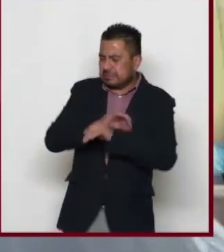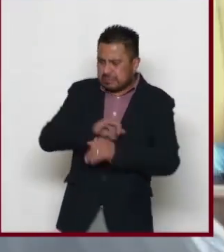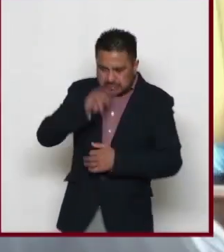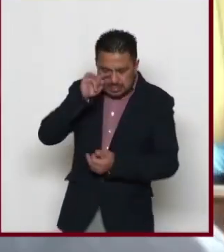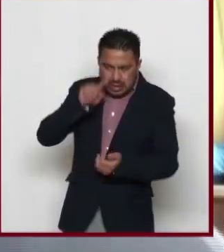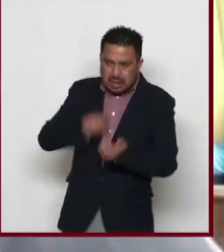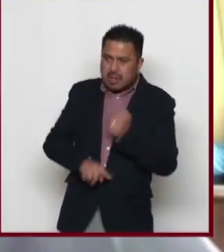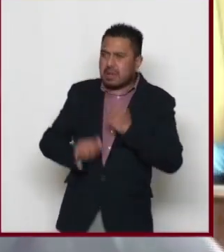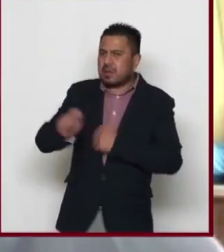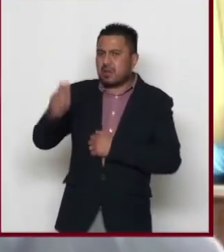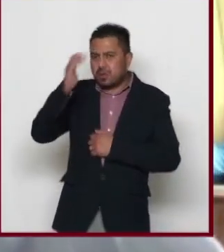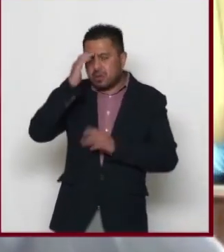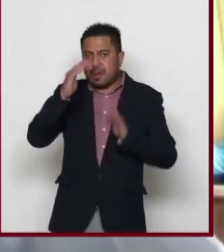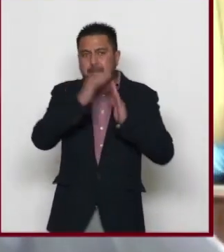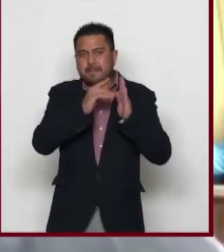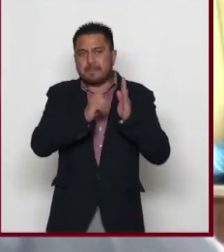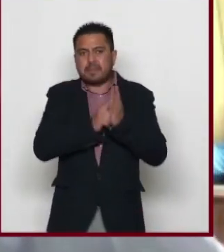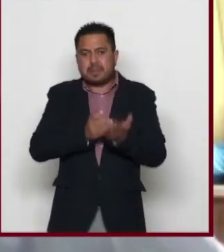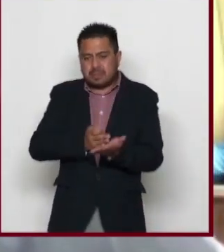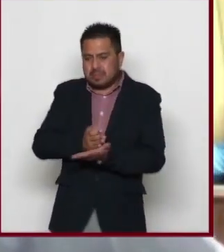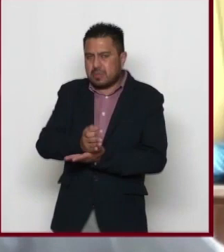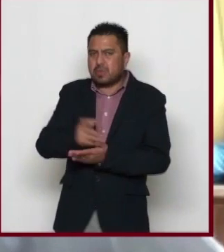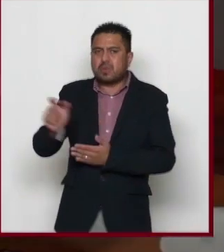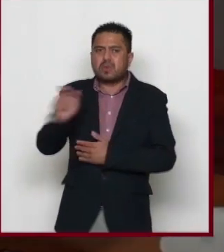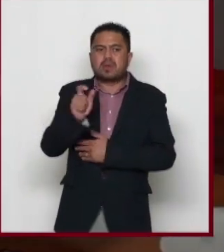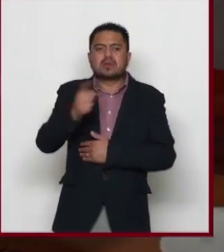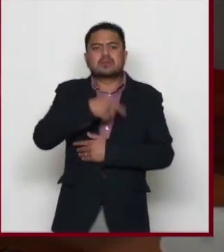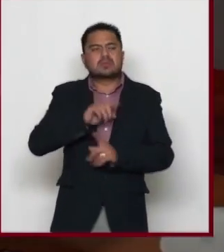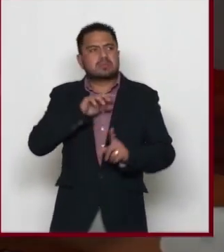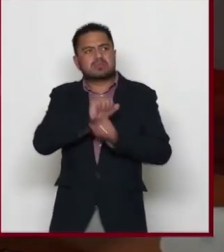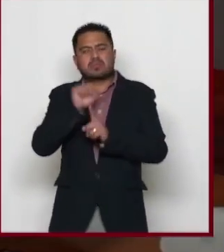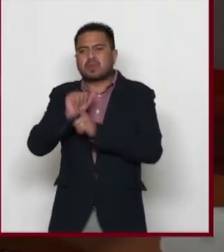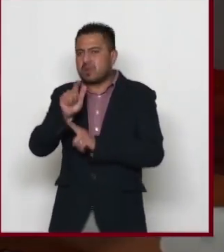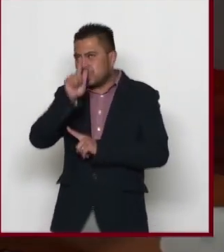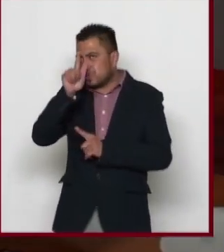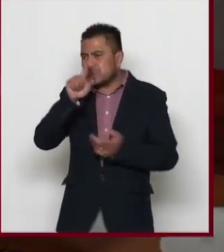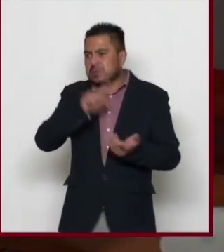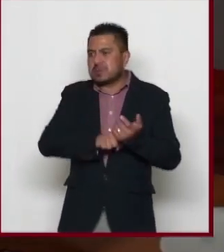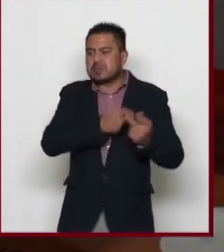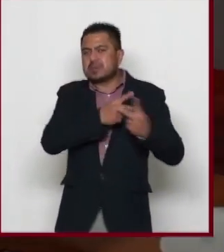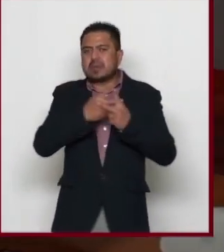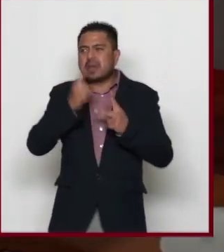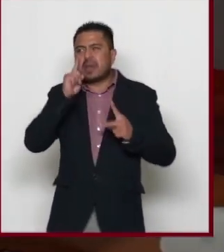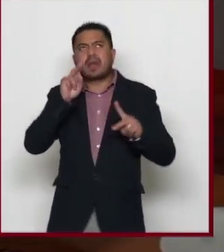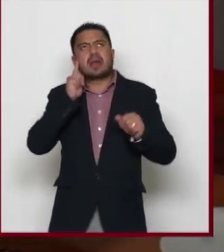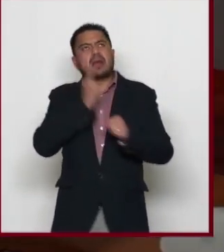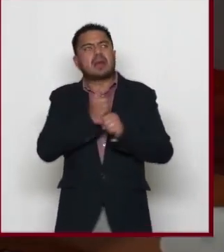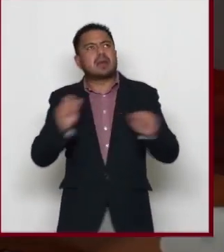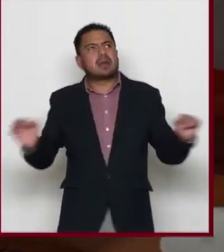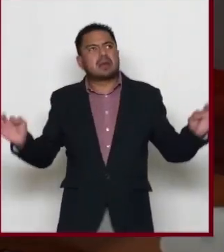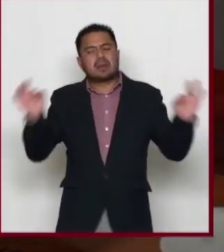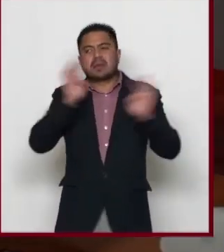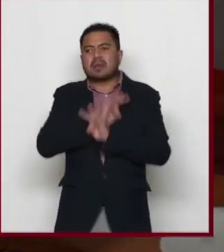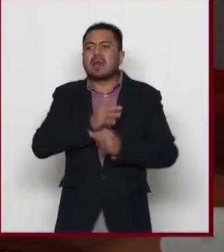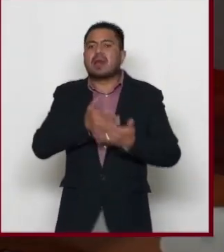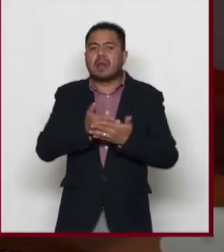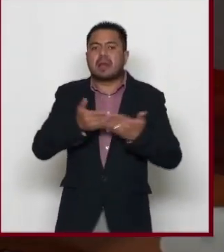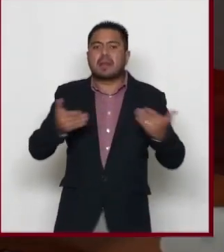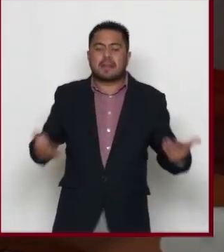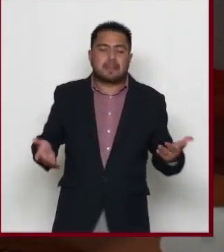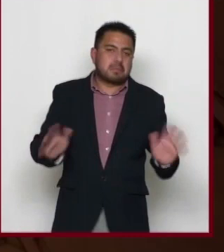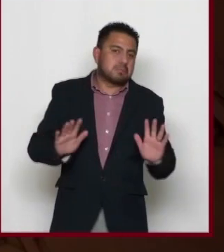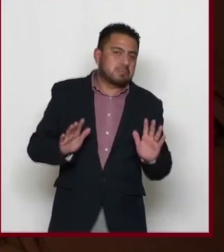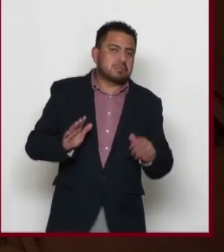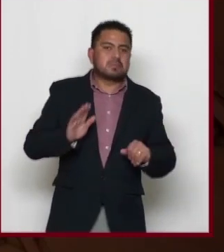de otras estrellas, de las estrellas más frías y pequeñas que se conocen, a través del método del tránsito, que es cuando medimos la luz de la estrella para ver los